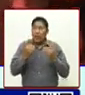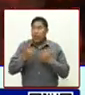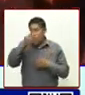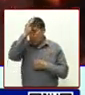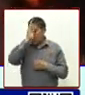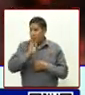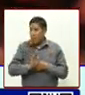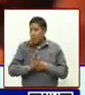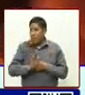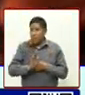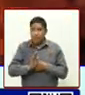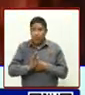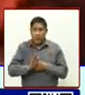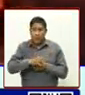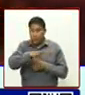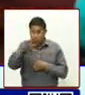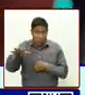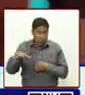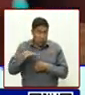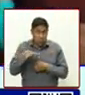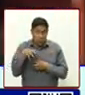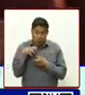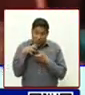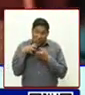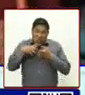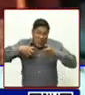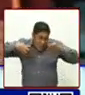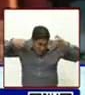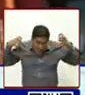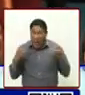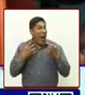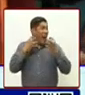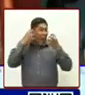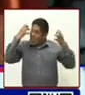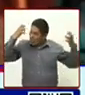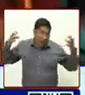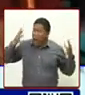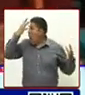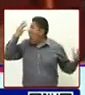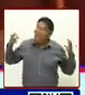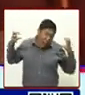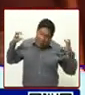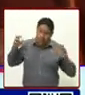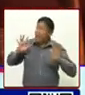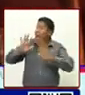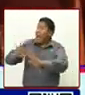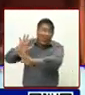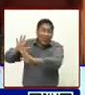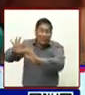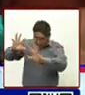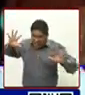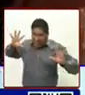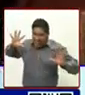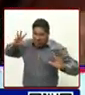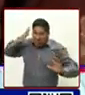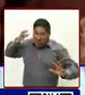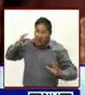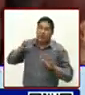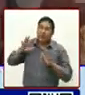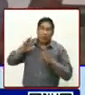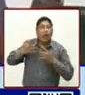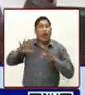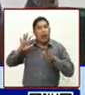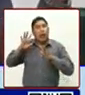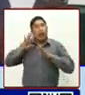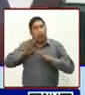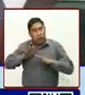se ha logrado contener la rabia, la furia de la gente, la furia, y gracias a Dios no pasó a mayores, ¿no?